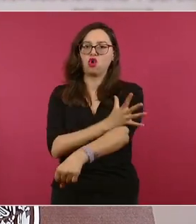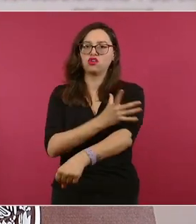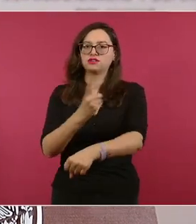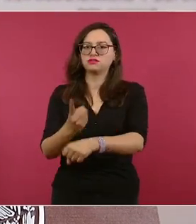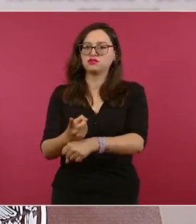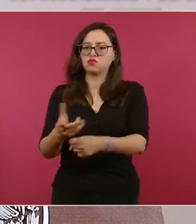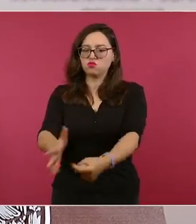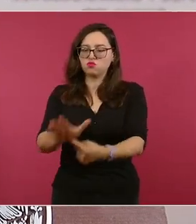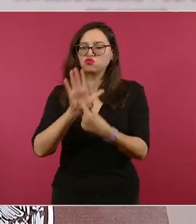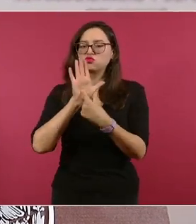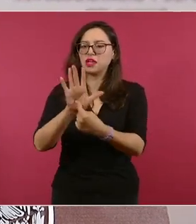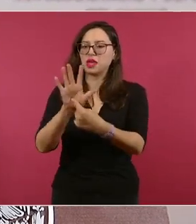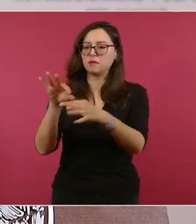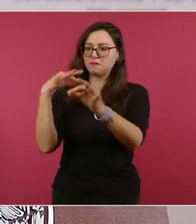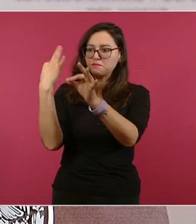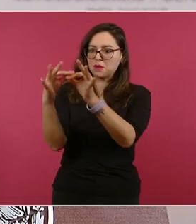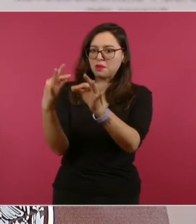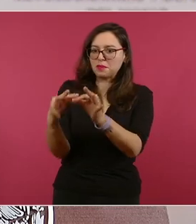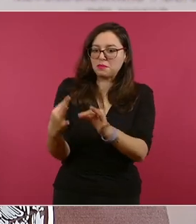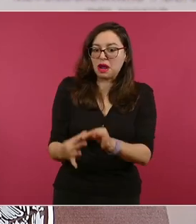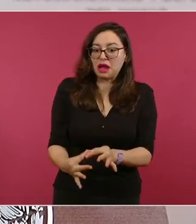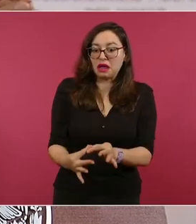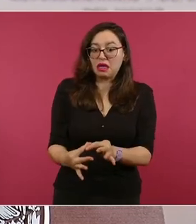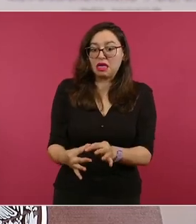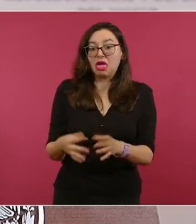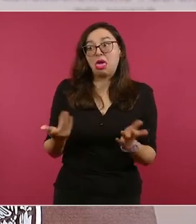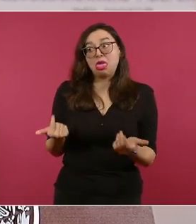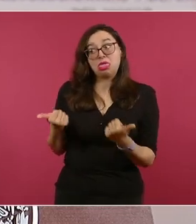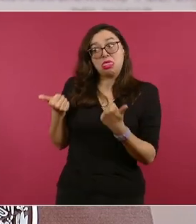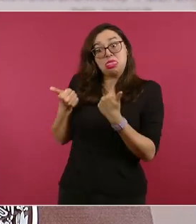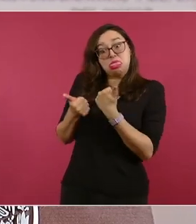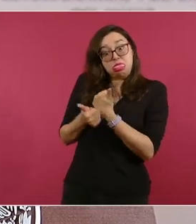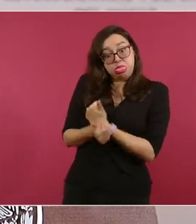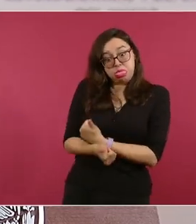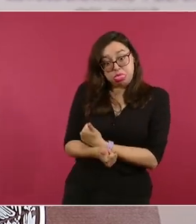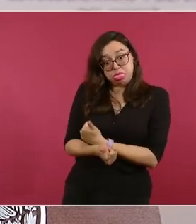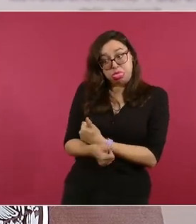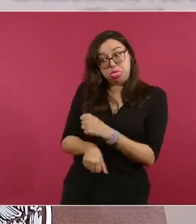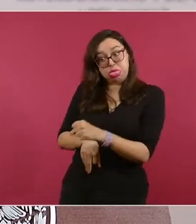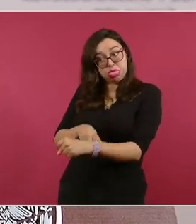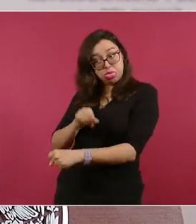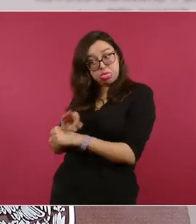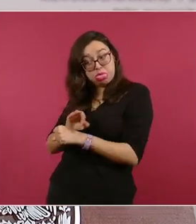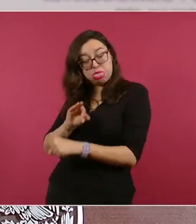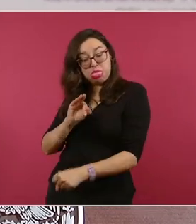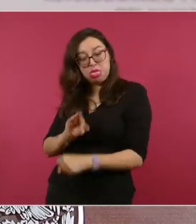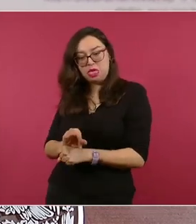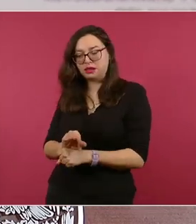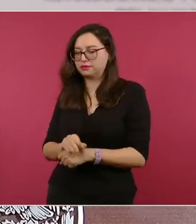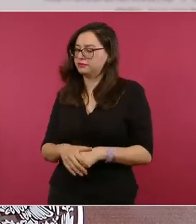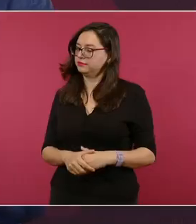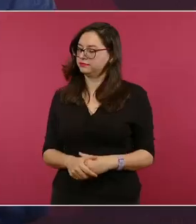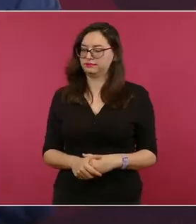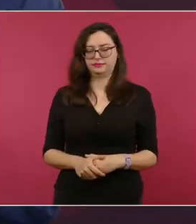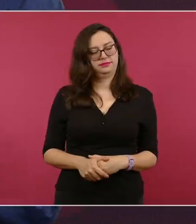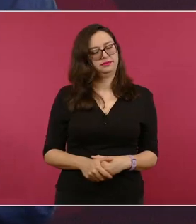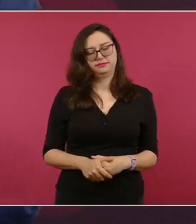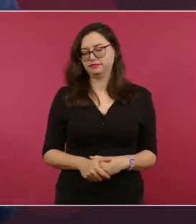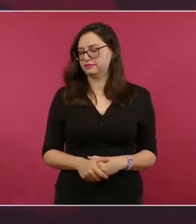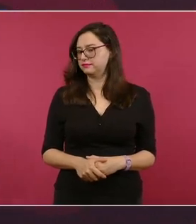cosa es blindar, proteger una institución con el uso de la